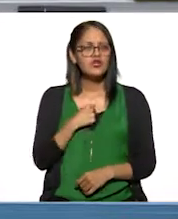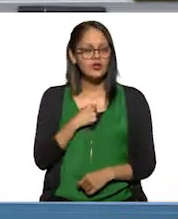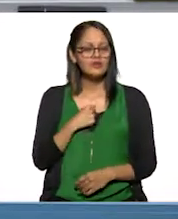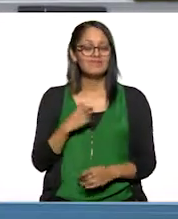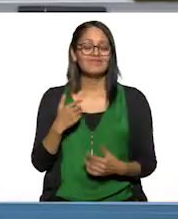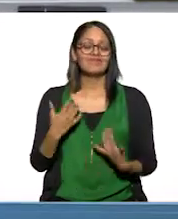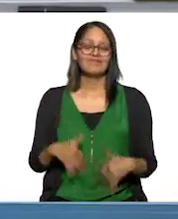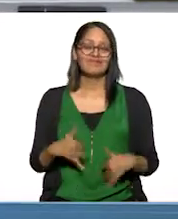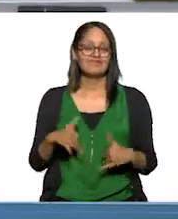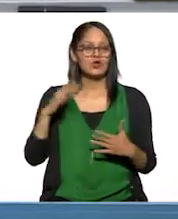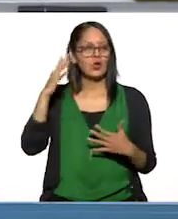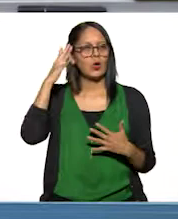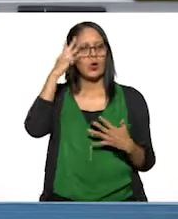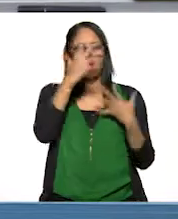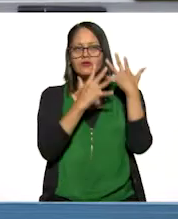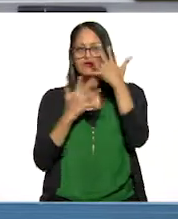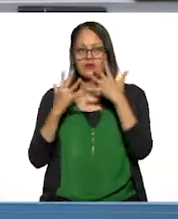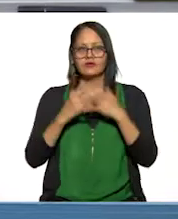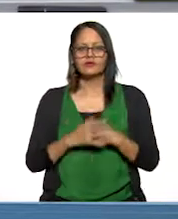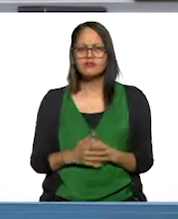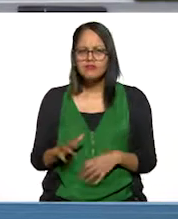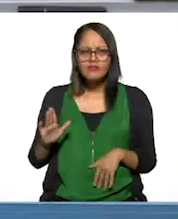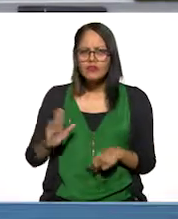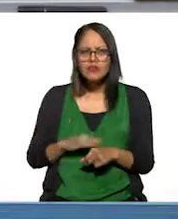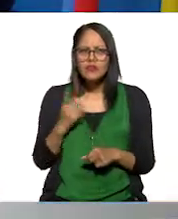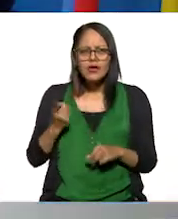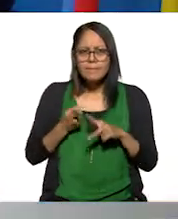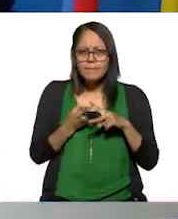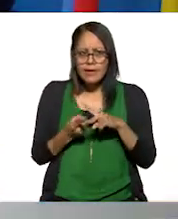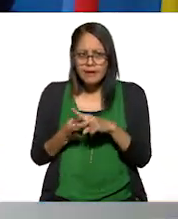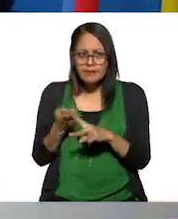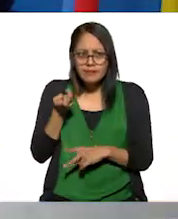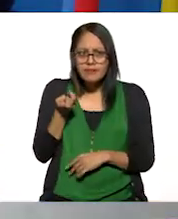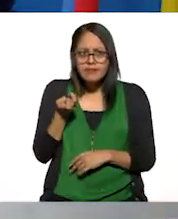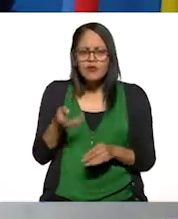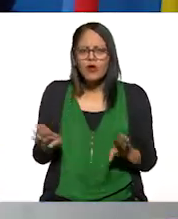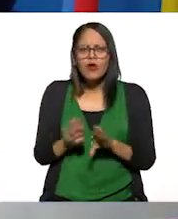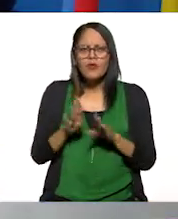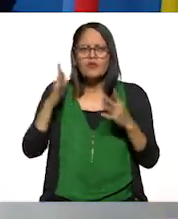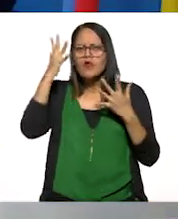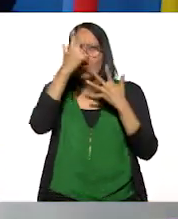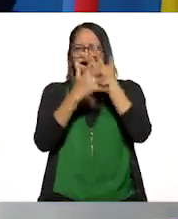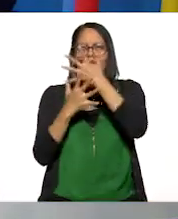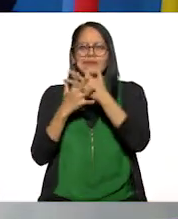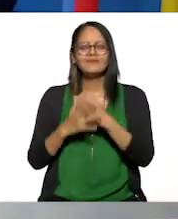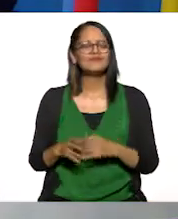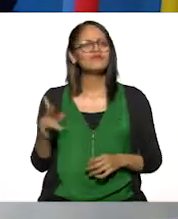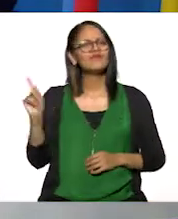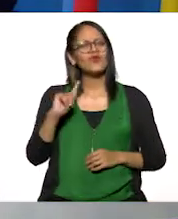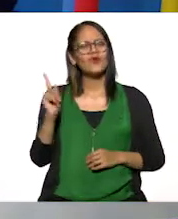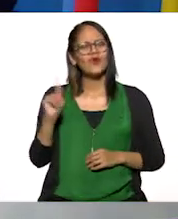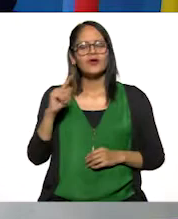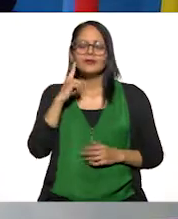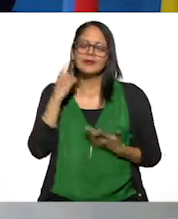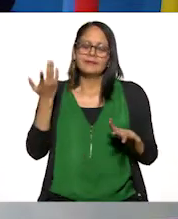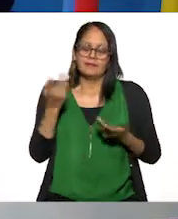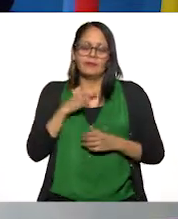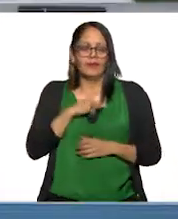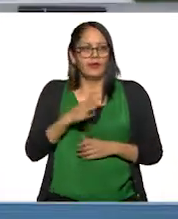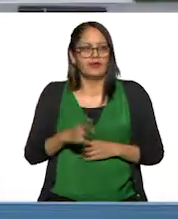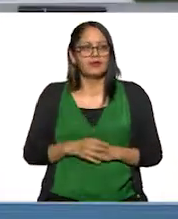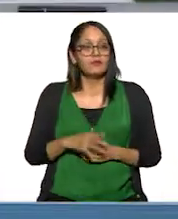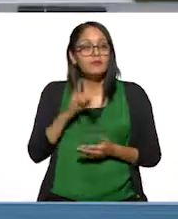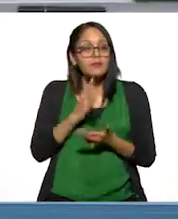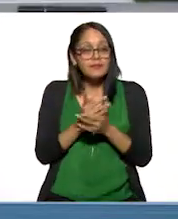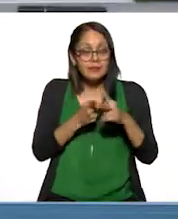hecha bolas. ¿Por qué, Ale? ¿Con las matemáticas específicamente o con qué estás hecha bolas? No. Bueno, no solo